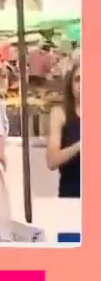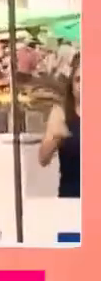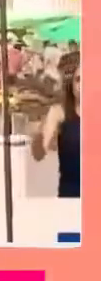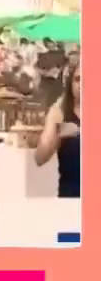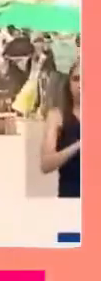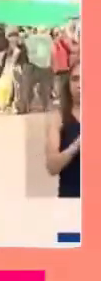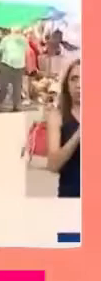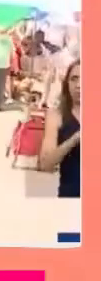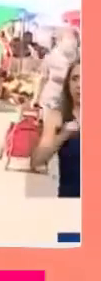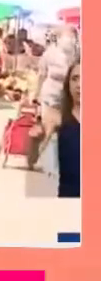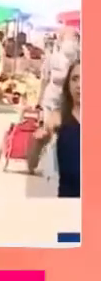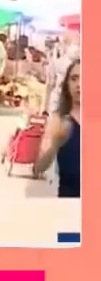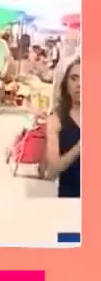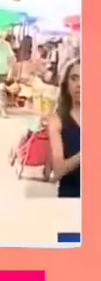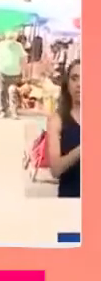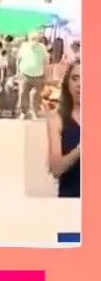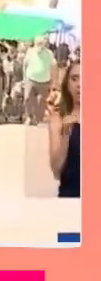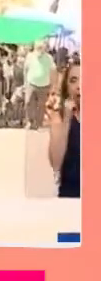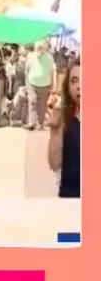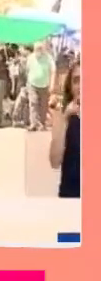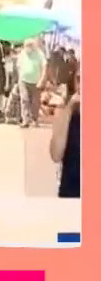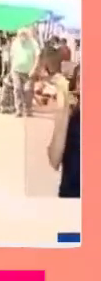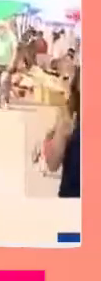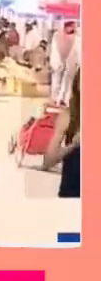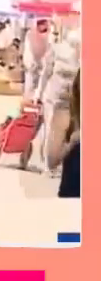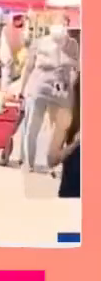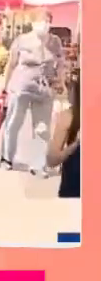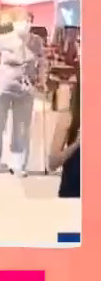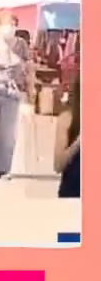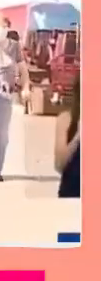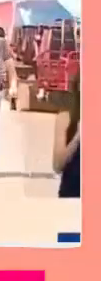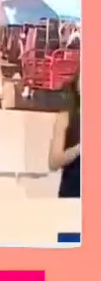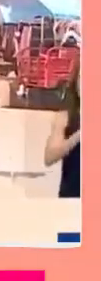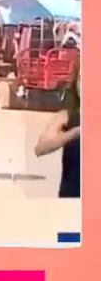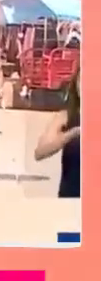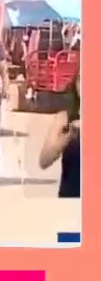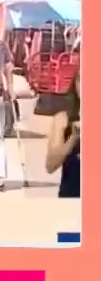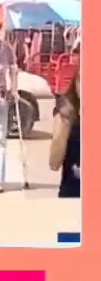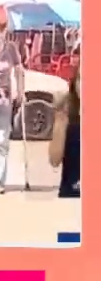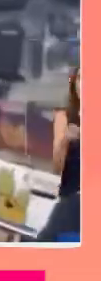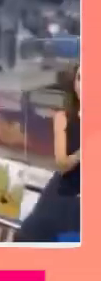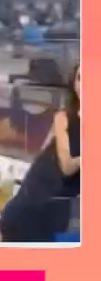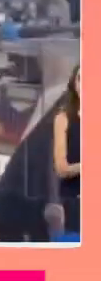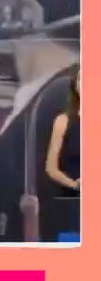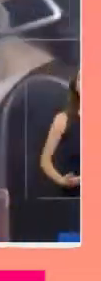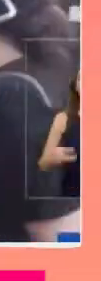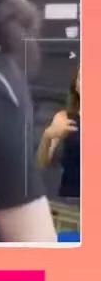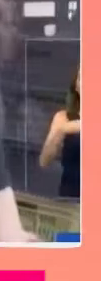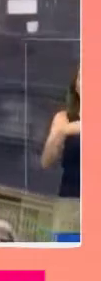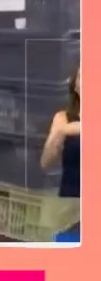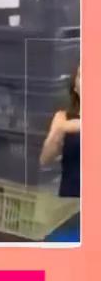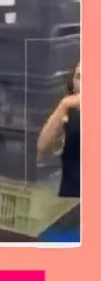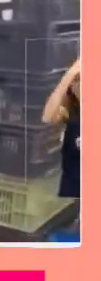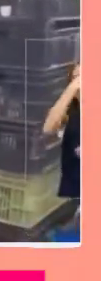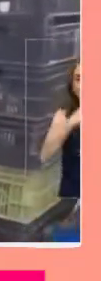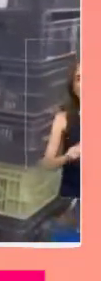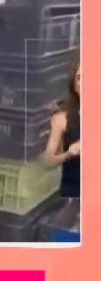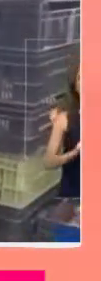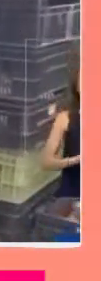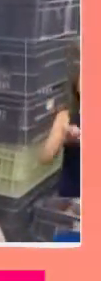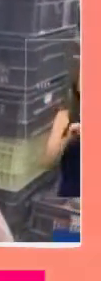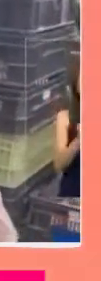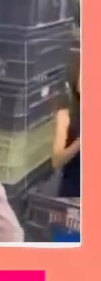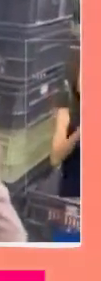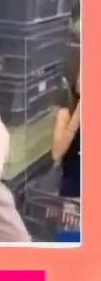libres, en delivery y en las redes sociales. El punto es, ¿qué pasa con el control del Instituto de